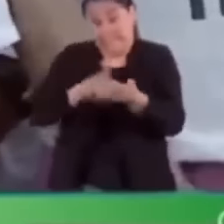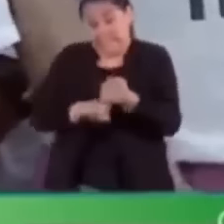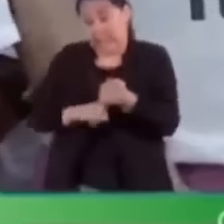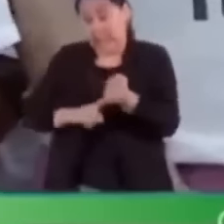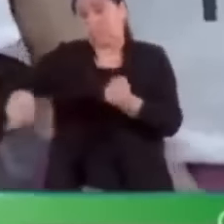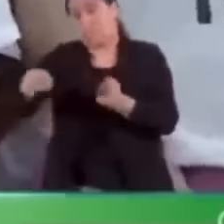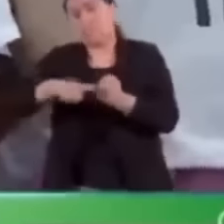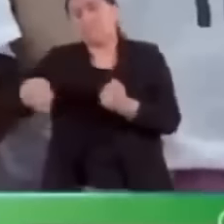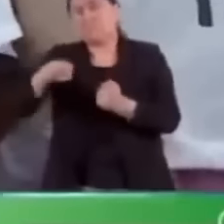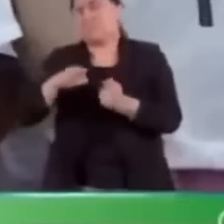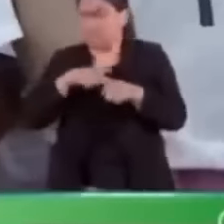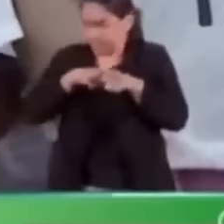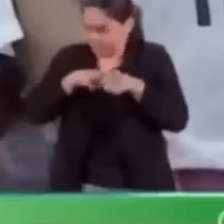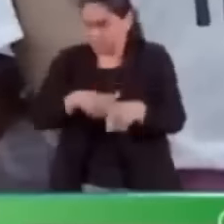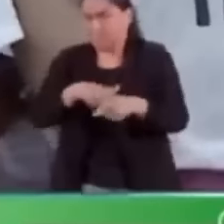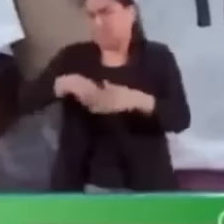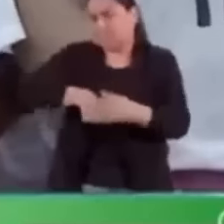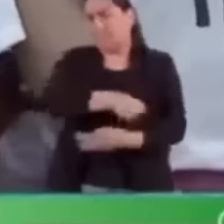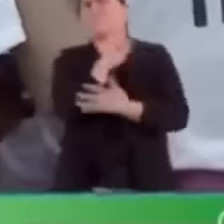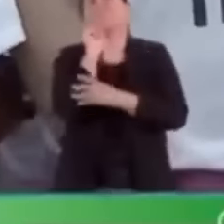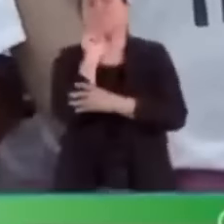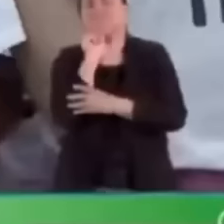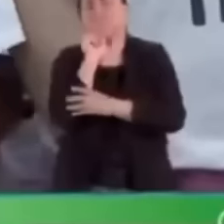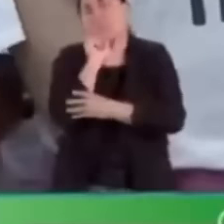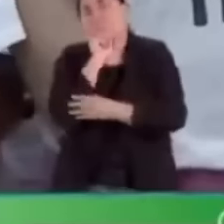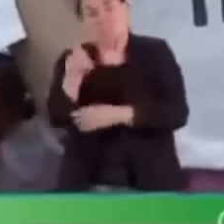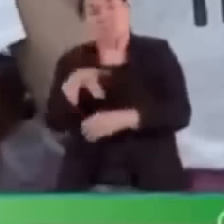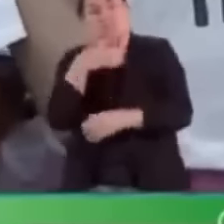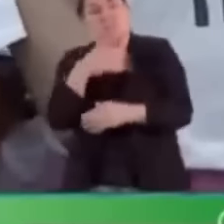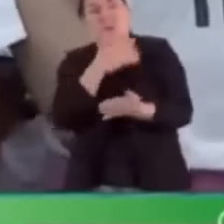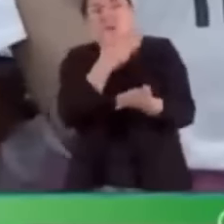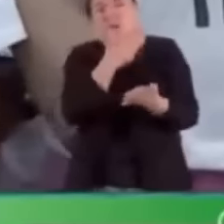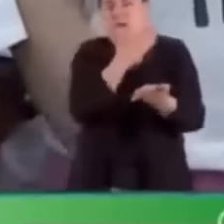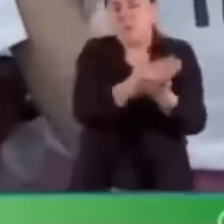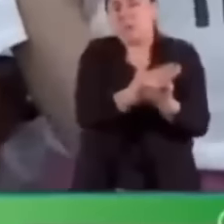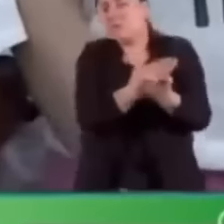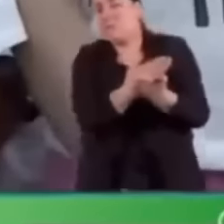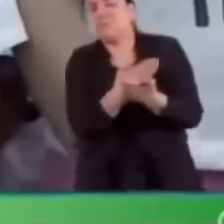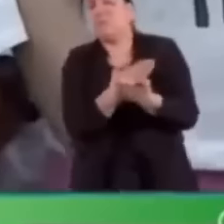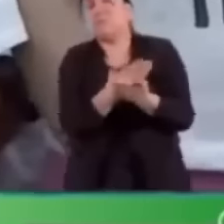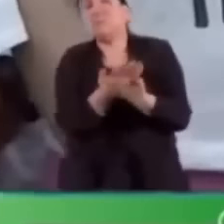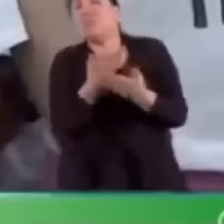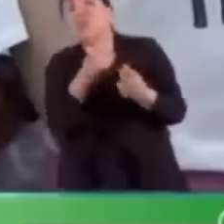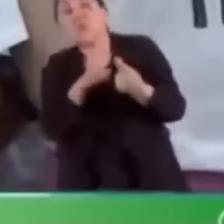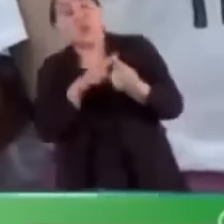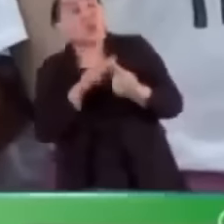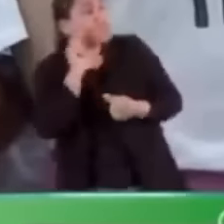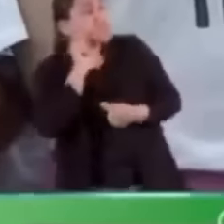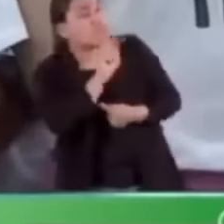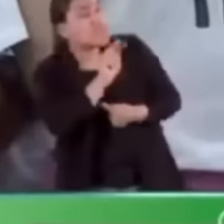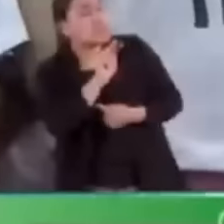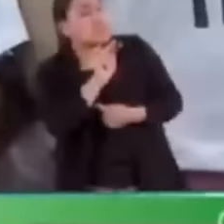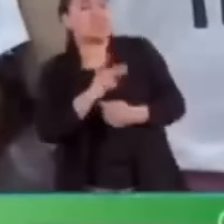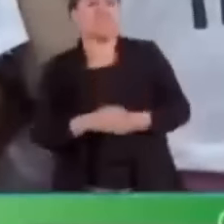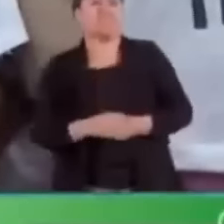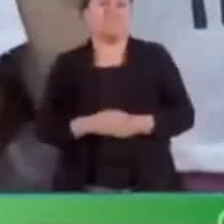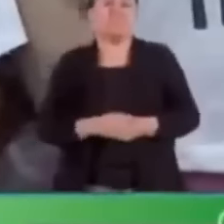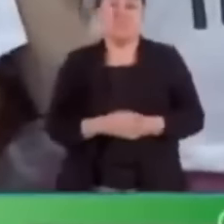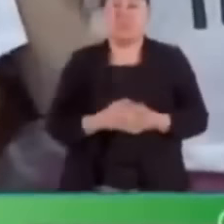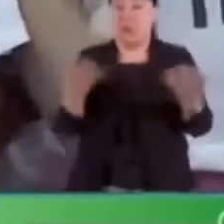la cara y sobre todo el límite de hasta dónde llegaba el poder, que levantó la